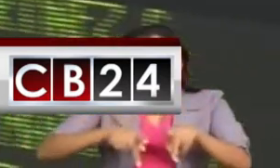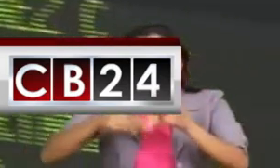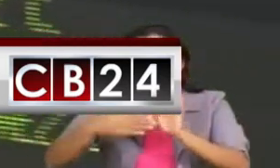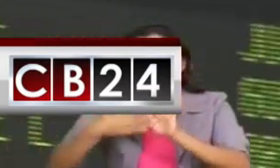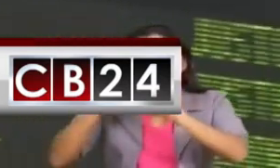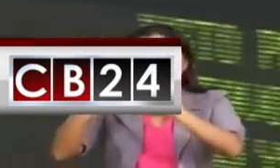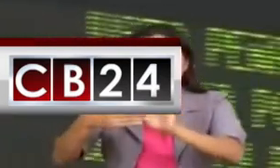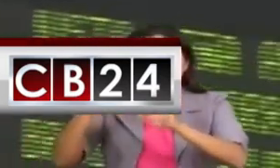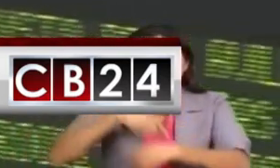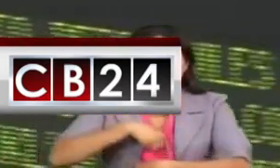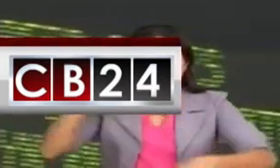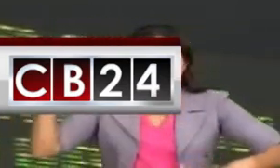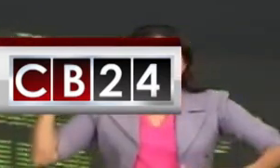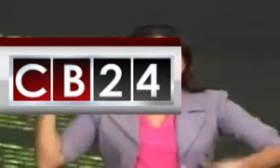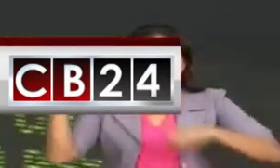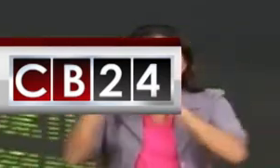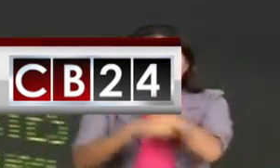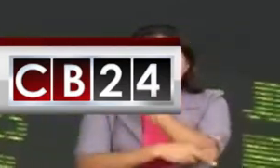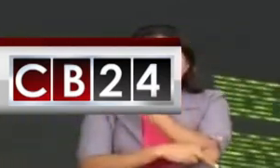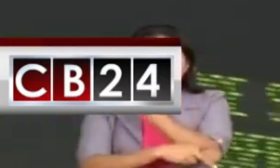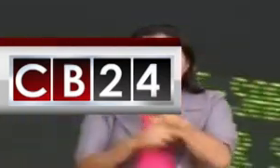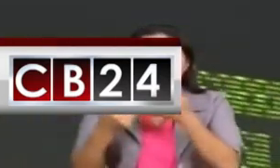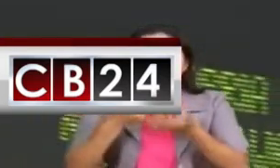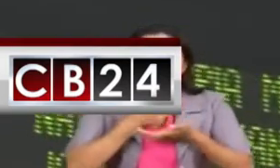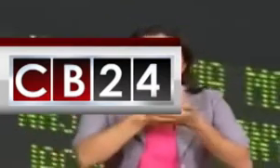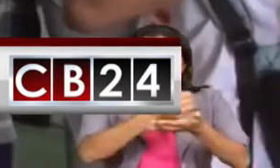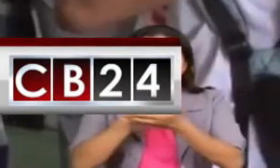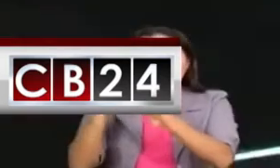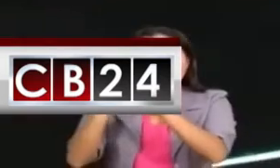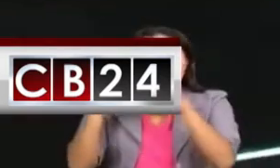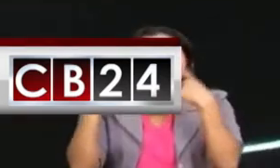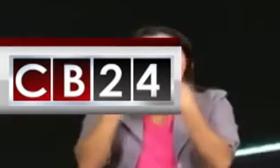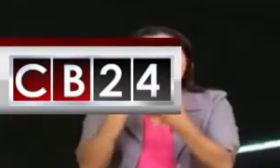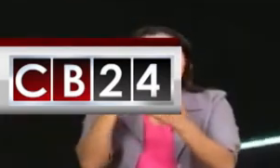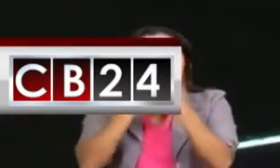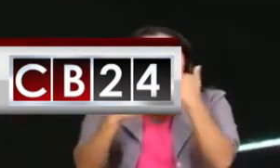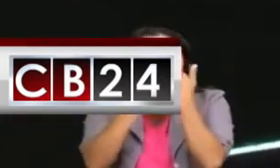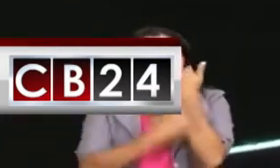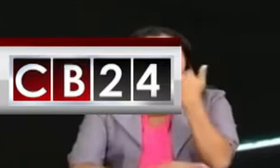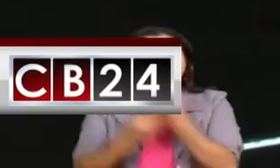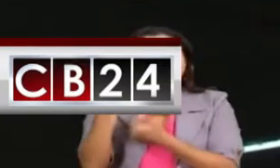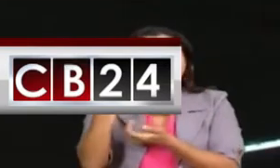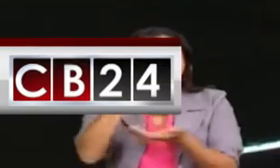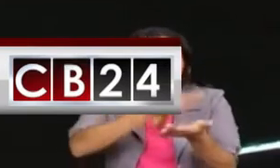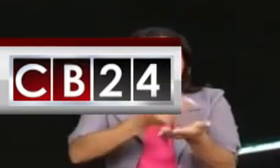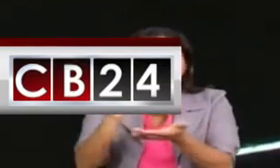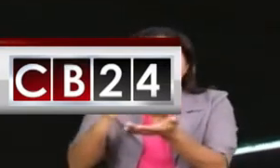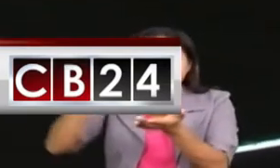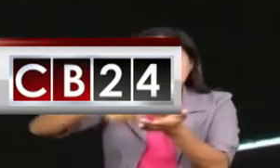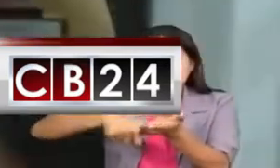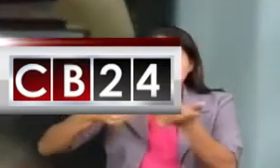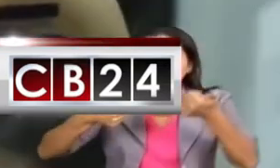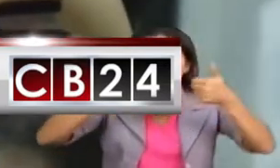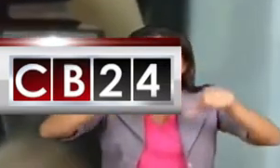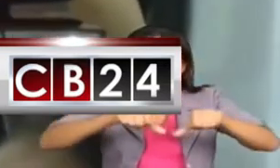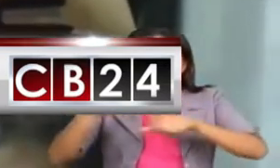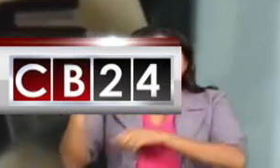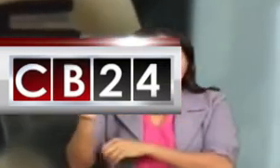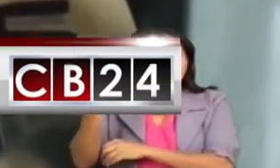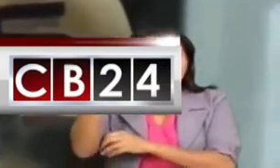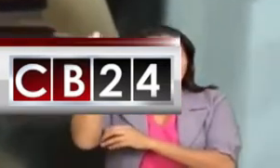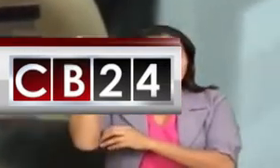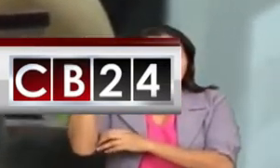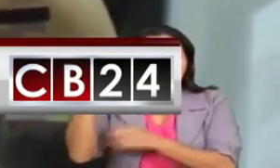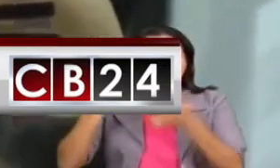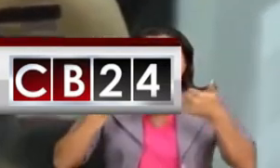urgencia. Ahora se establece que las cédulas de identidad de los nicaragüenses cuyo vencimiento es anterior o igual al 30